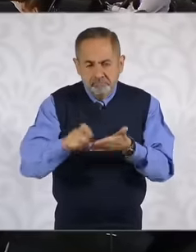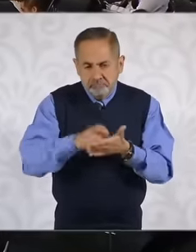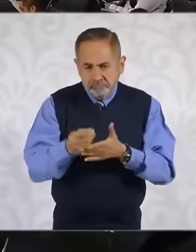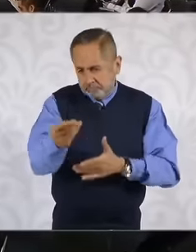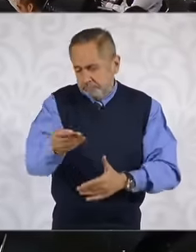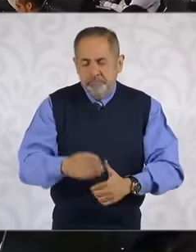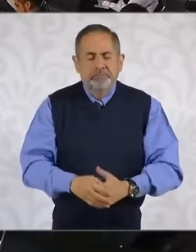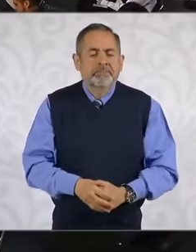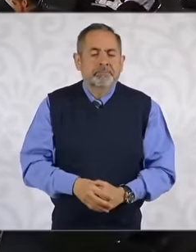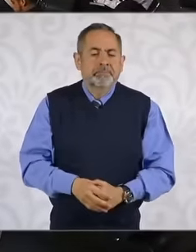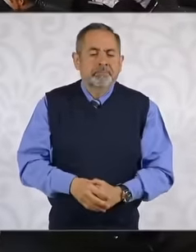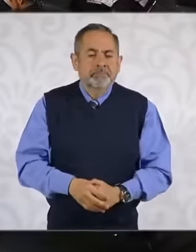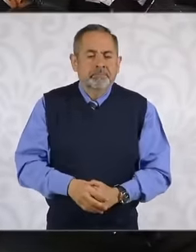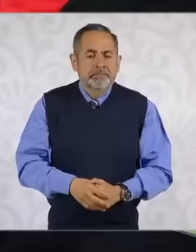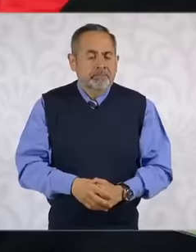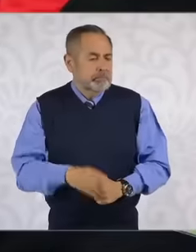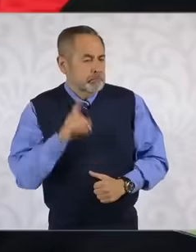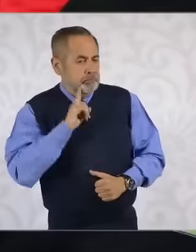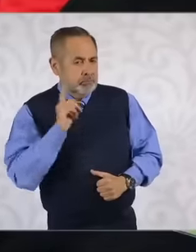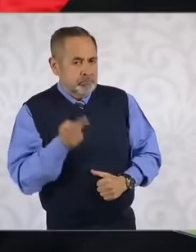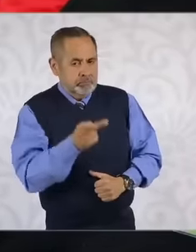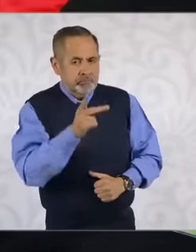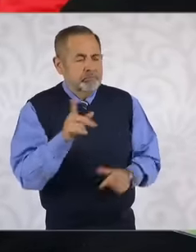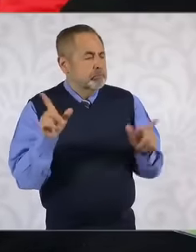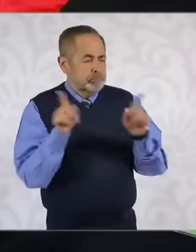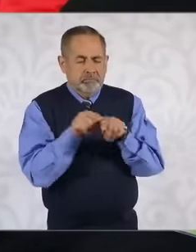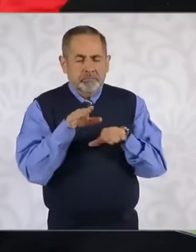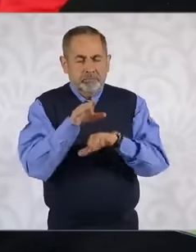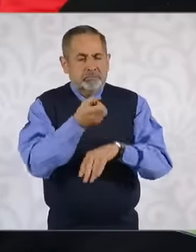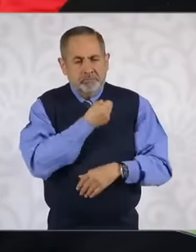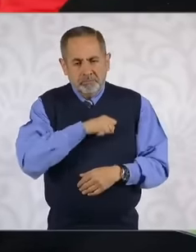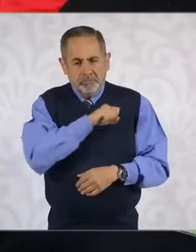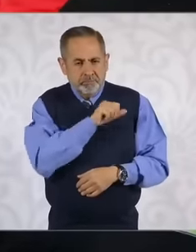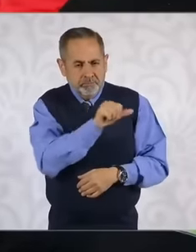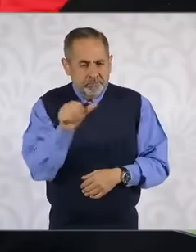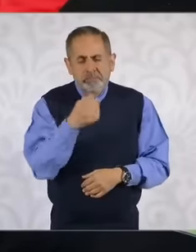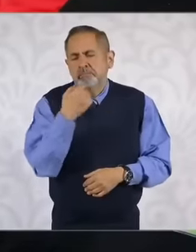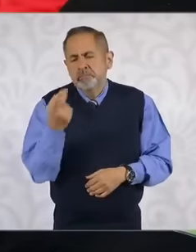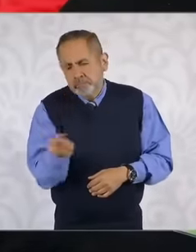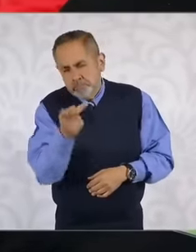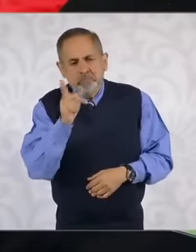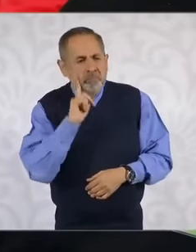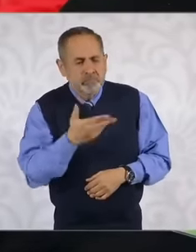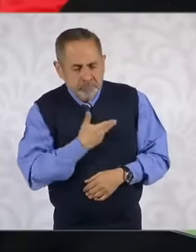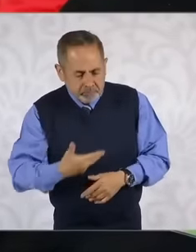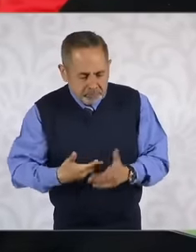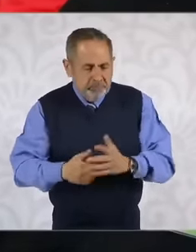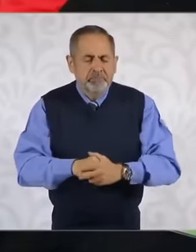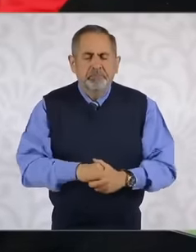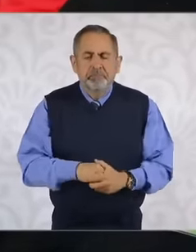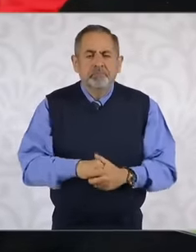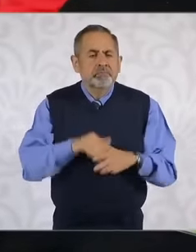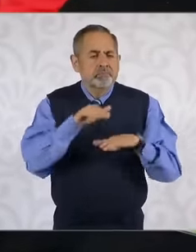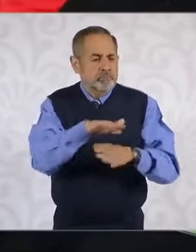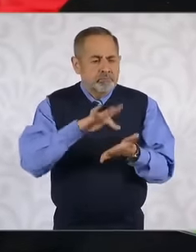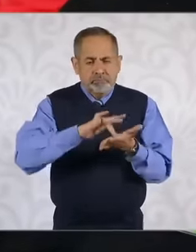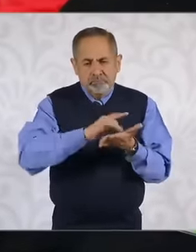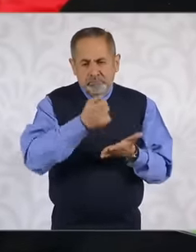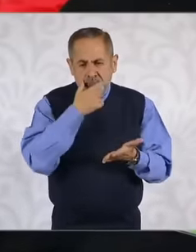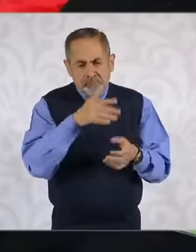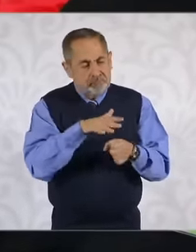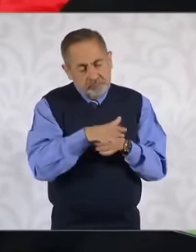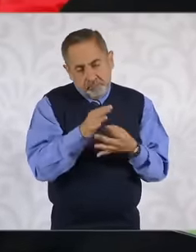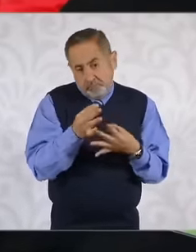cerrando ya el tema de salud presente también, además de la cuestión del abasto de medicamentos, que es una